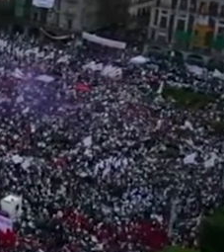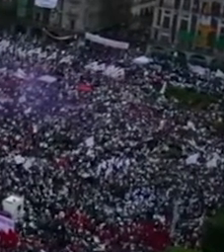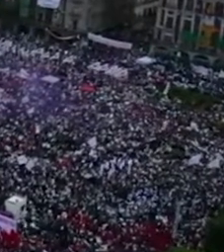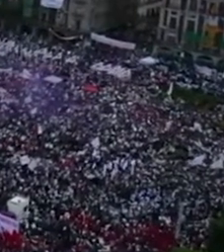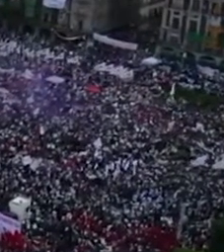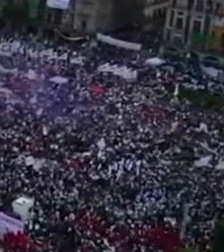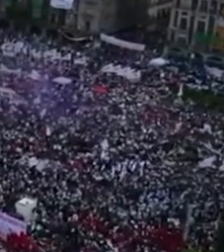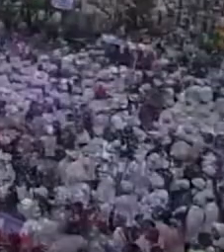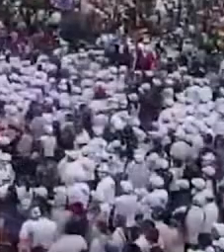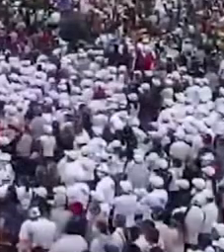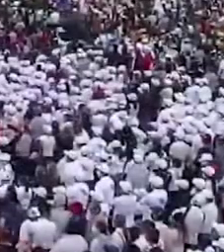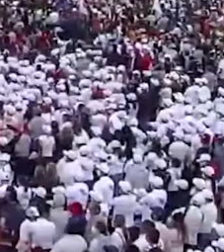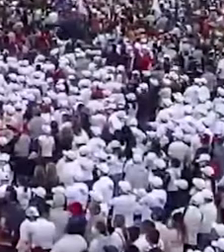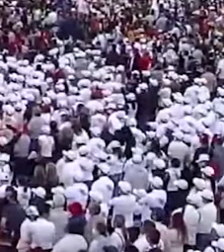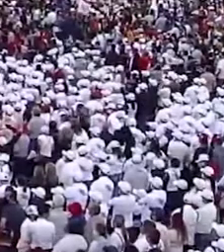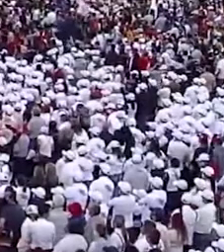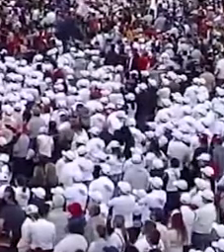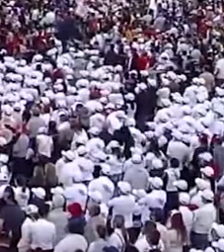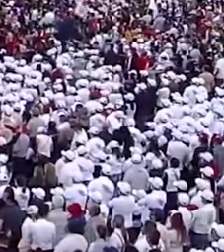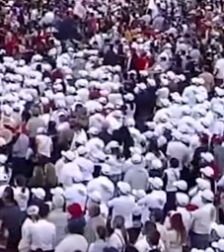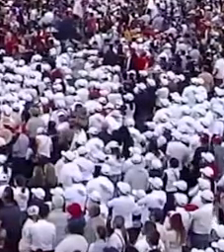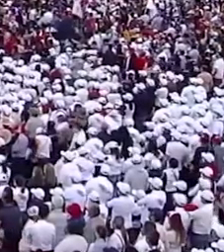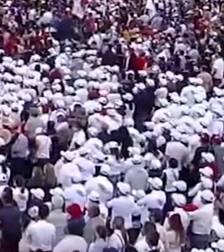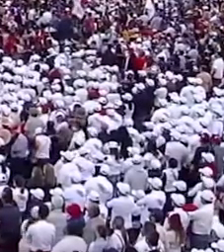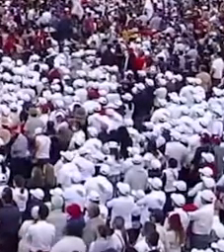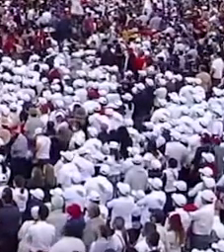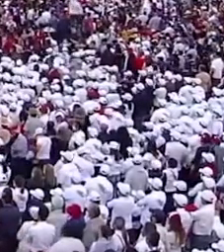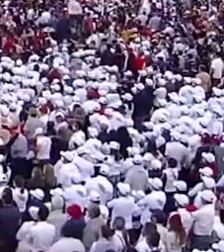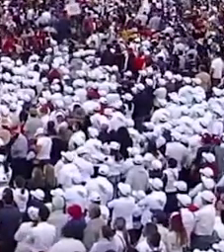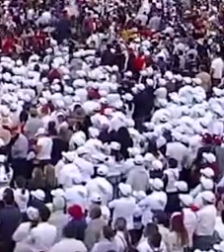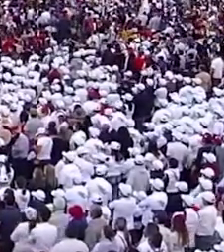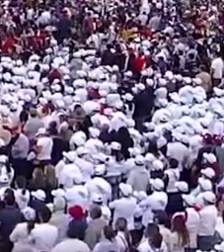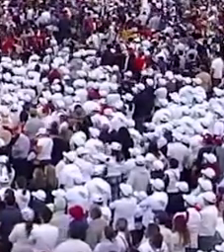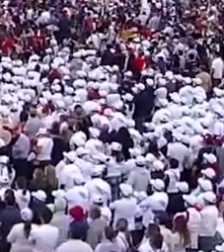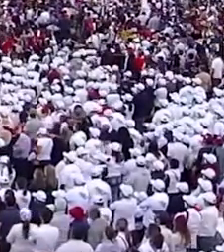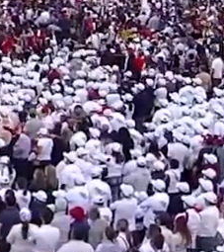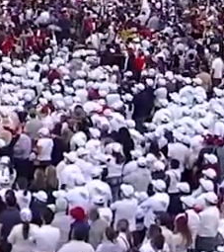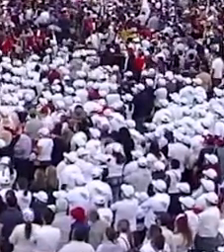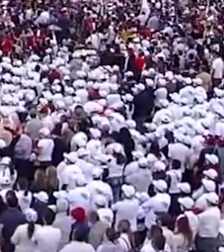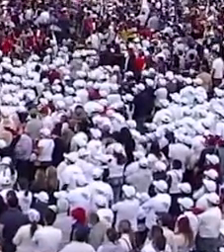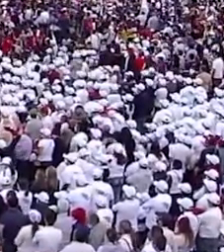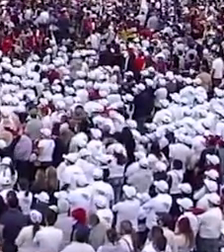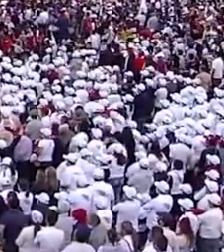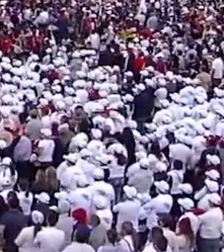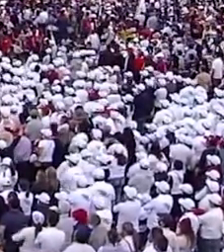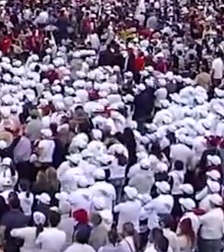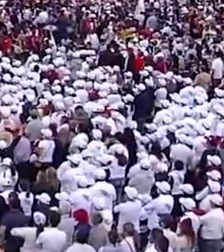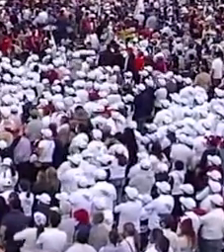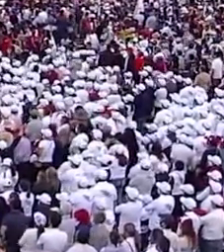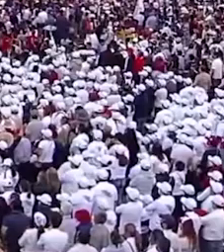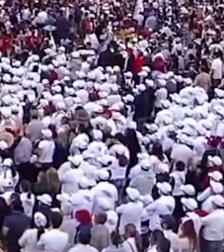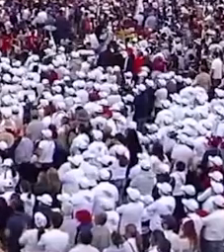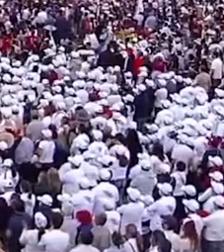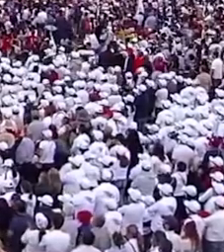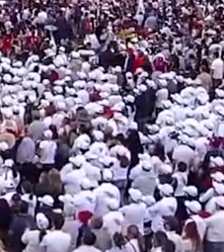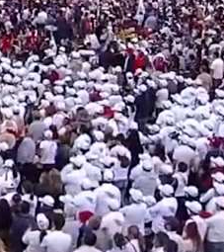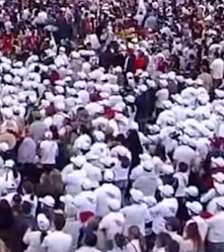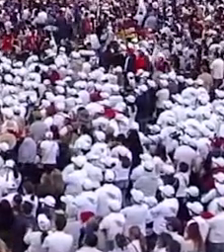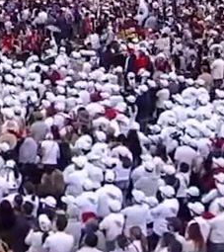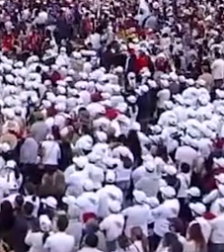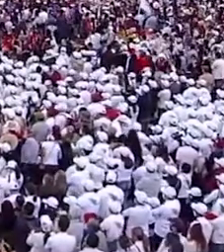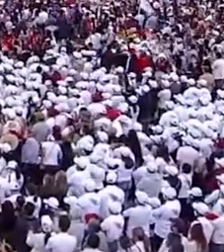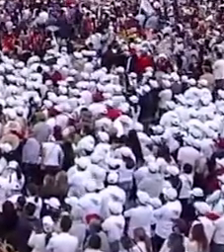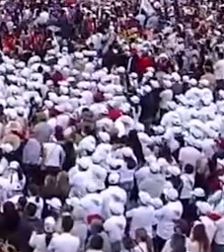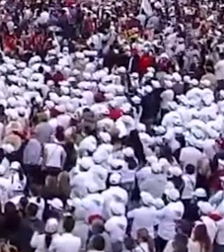Escuchemos el mensaje que dirige a la nación el licenciado Andrés Manuel López Obrador, presidente constitucional de